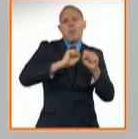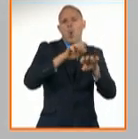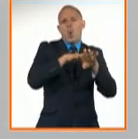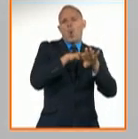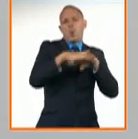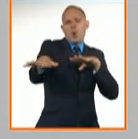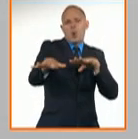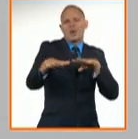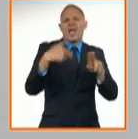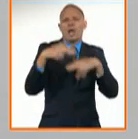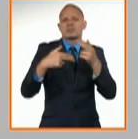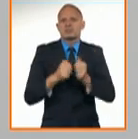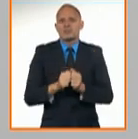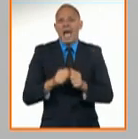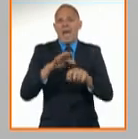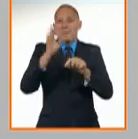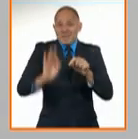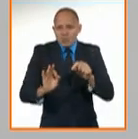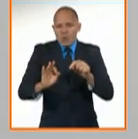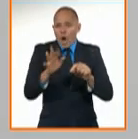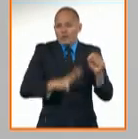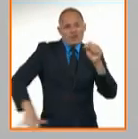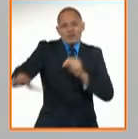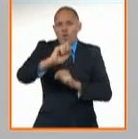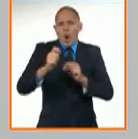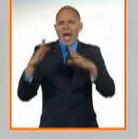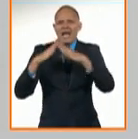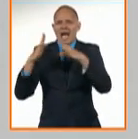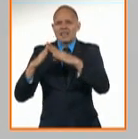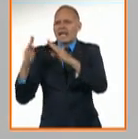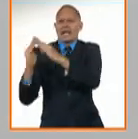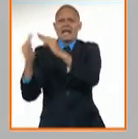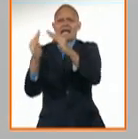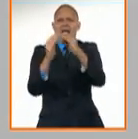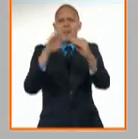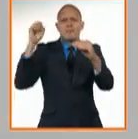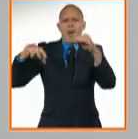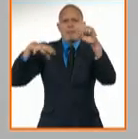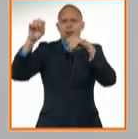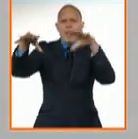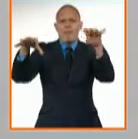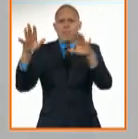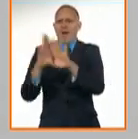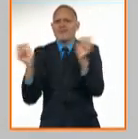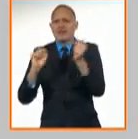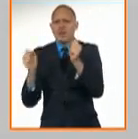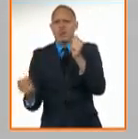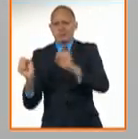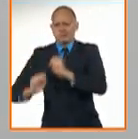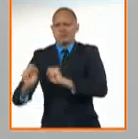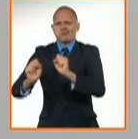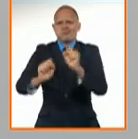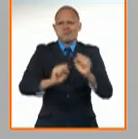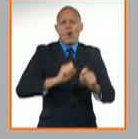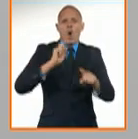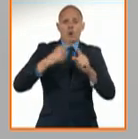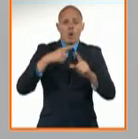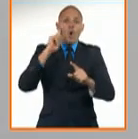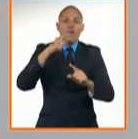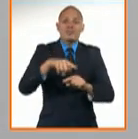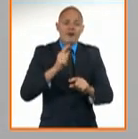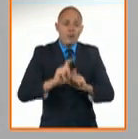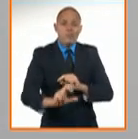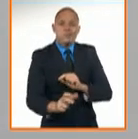arrancan todos los equipos los troveros que tenemos las arrancan toreadores en ese cuento conectamos todas las bombas para llenar los tanques de agua encendemos